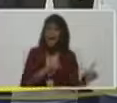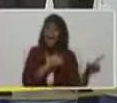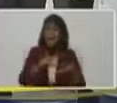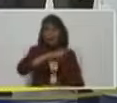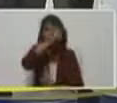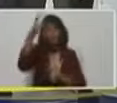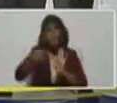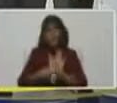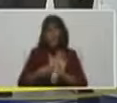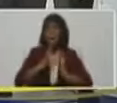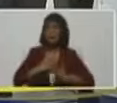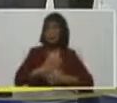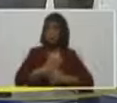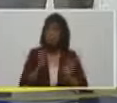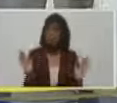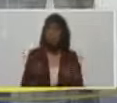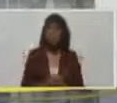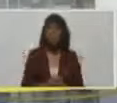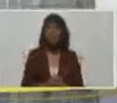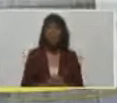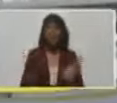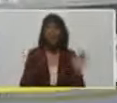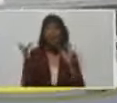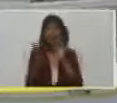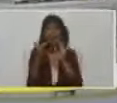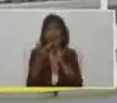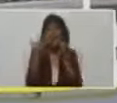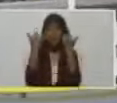su medicina. Así que voy a hacer un pase.